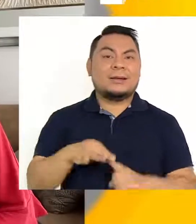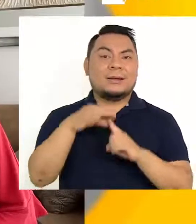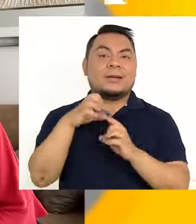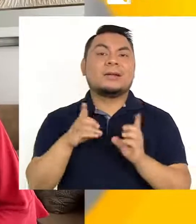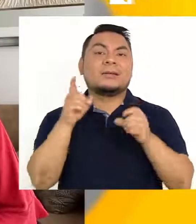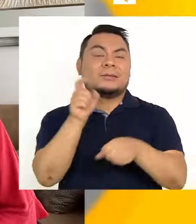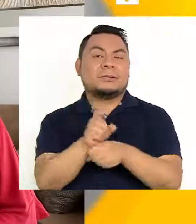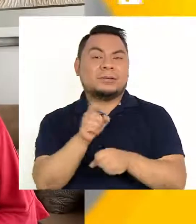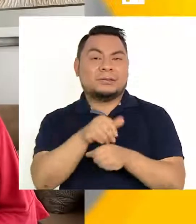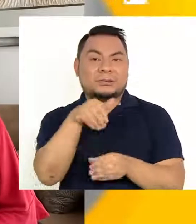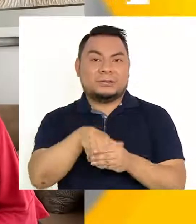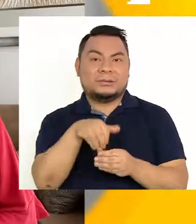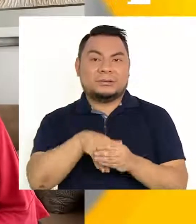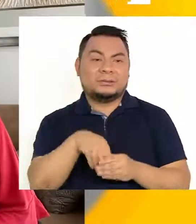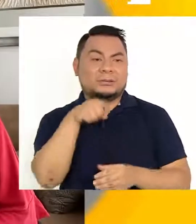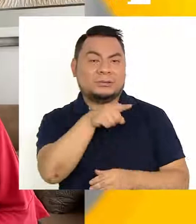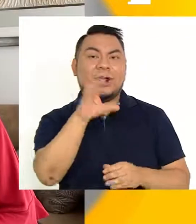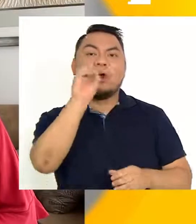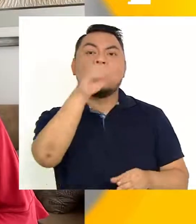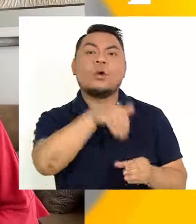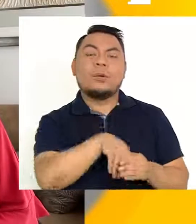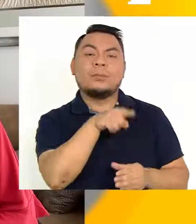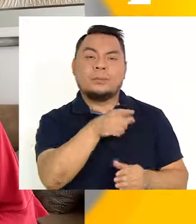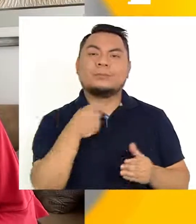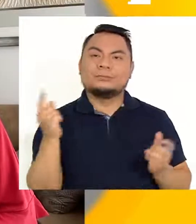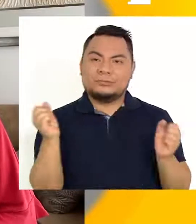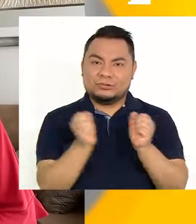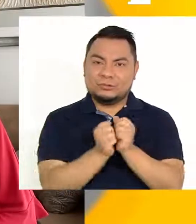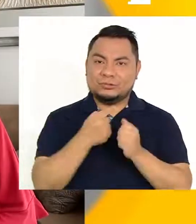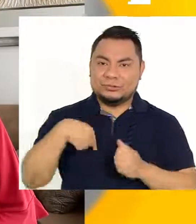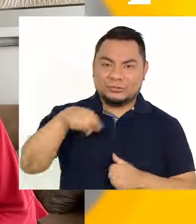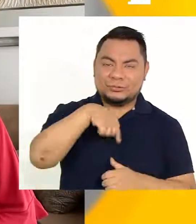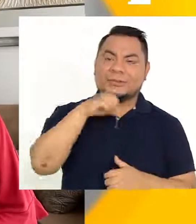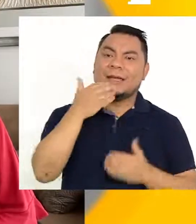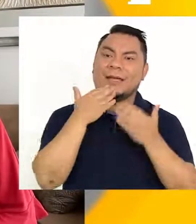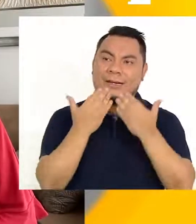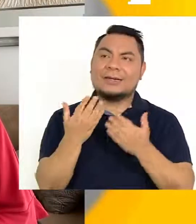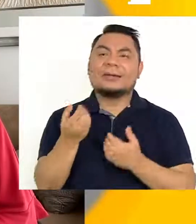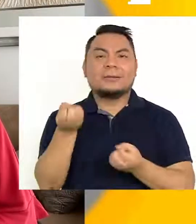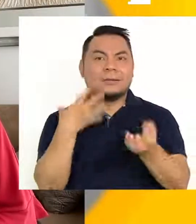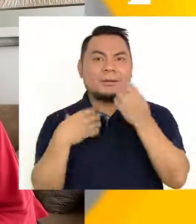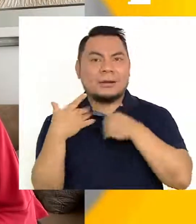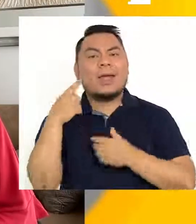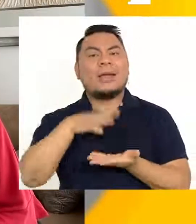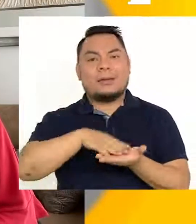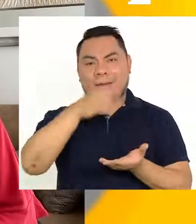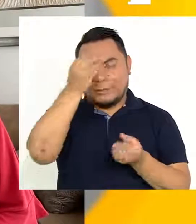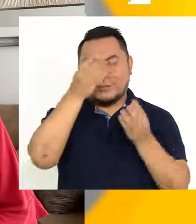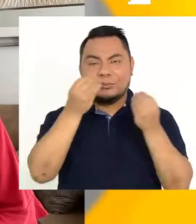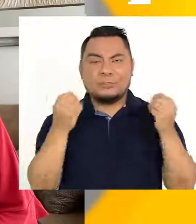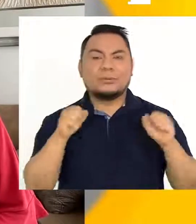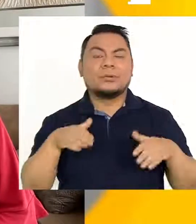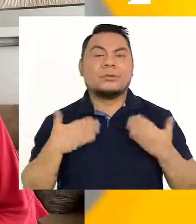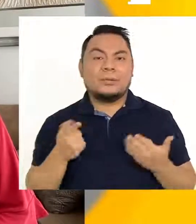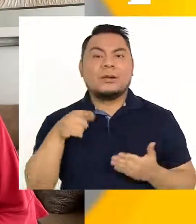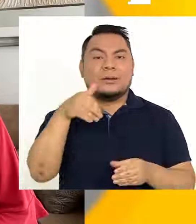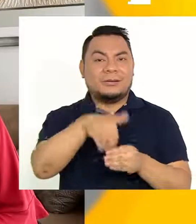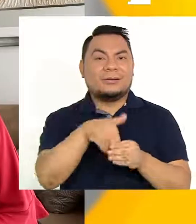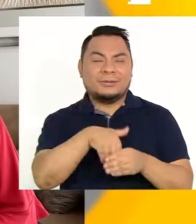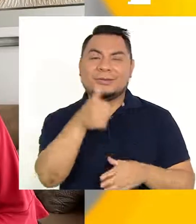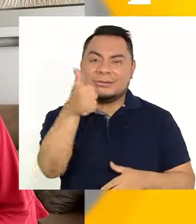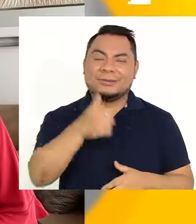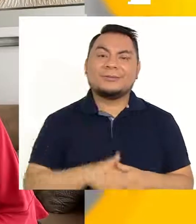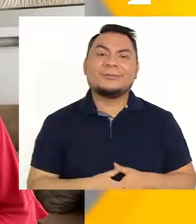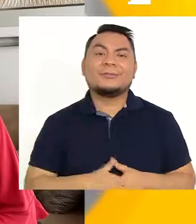Gutiérrez, especialista en educación electoral de la OMPE, por haber estado con nosotros. De verdad que hemos aprendido mucho y nos va a servir para el día